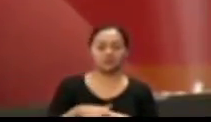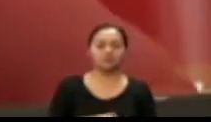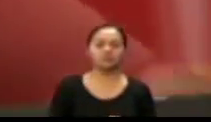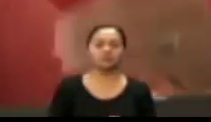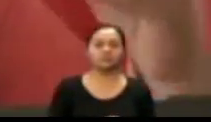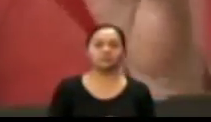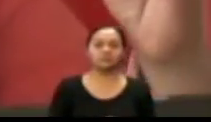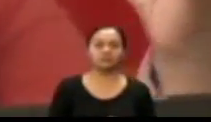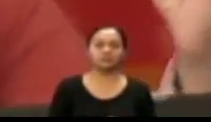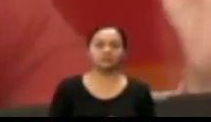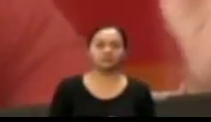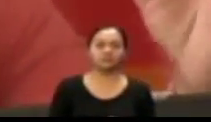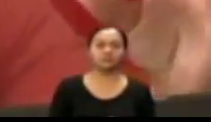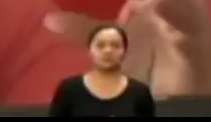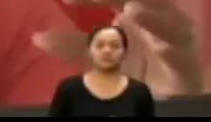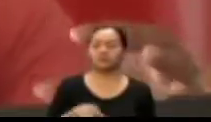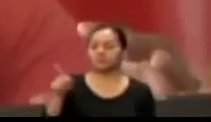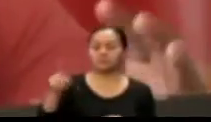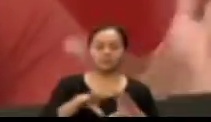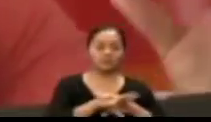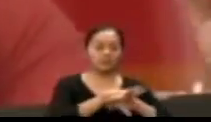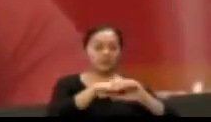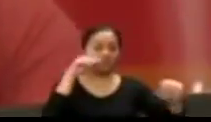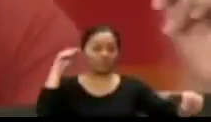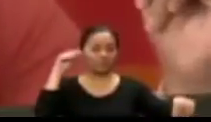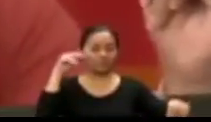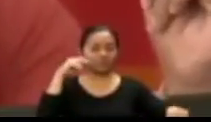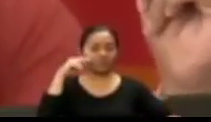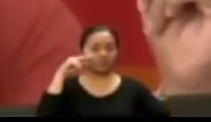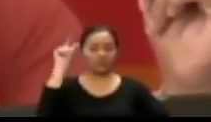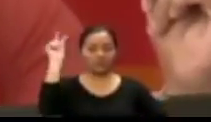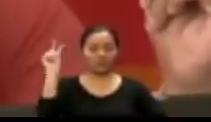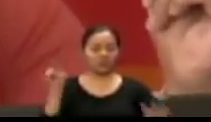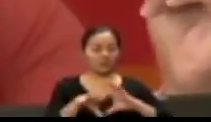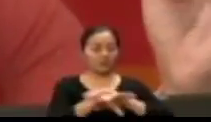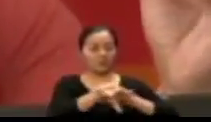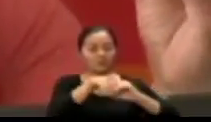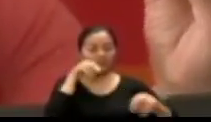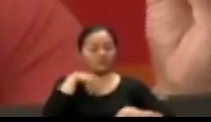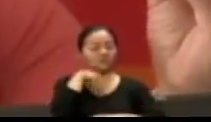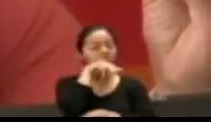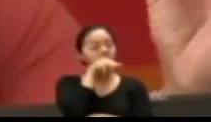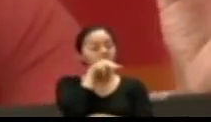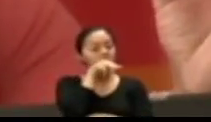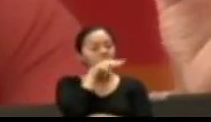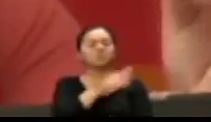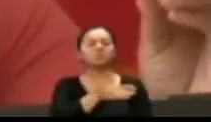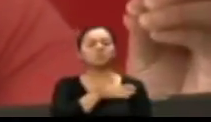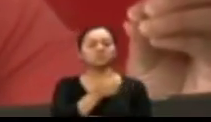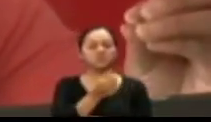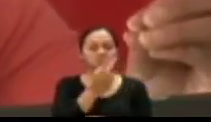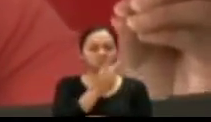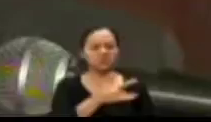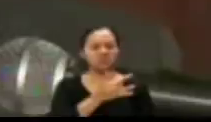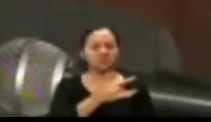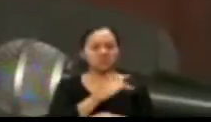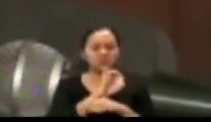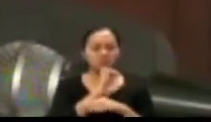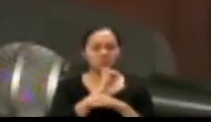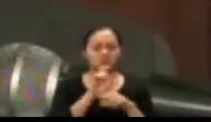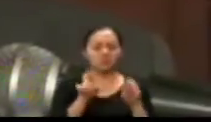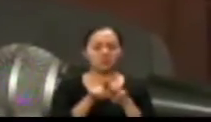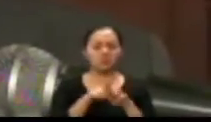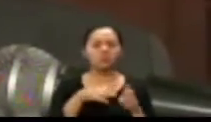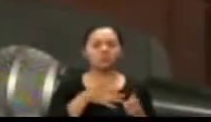Usted, desde el punto de afuera, usted que ve del Ecuador de afuera, ¿cómo ve esta restauración conservadora que intenta desestabilizar